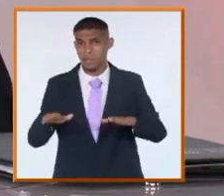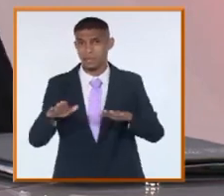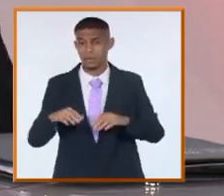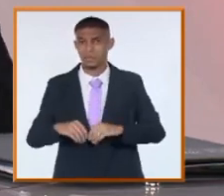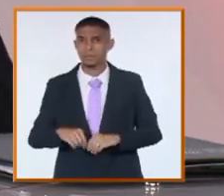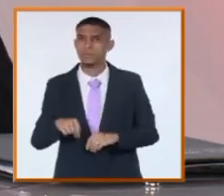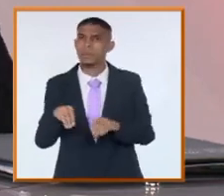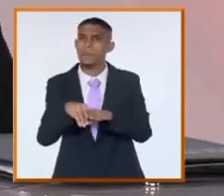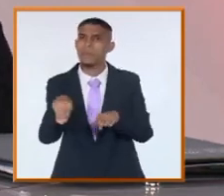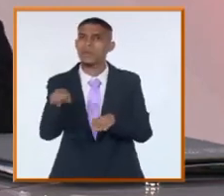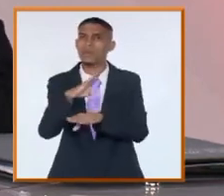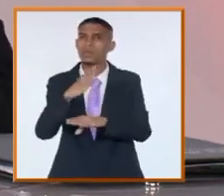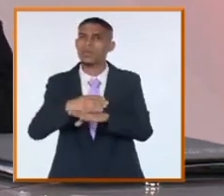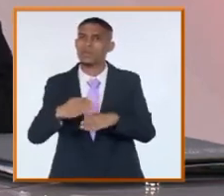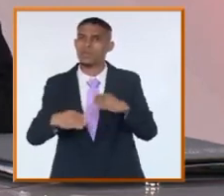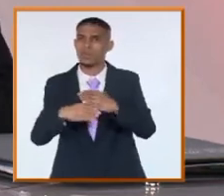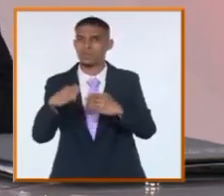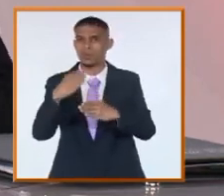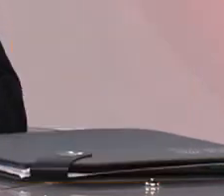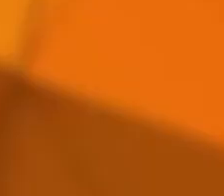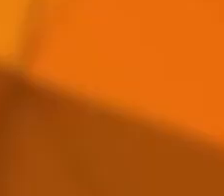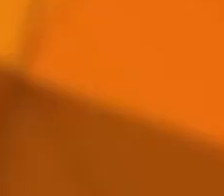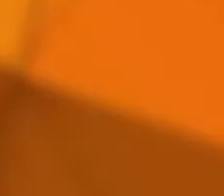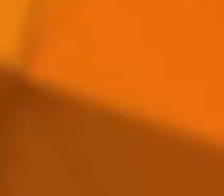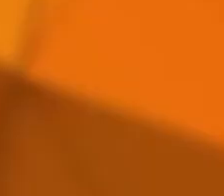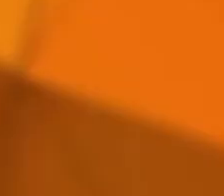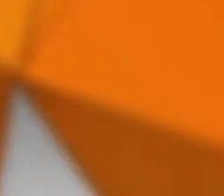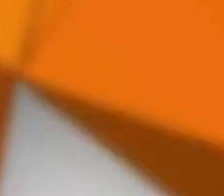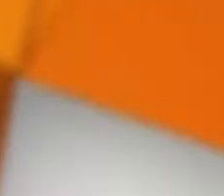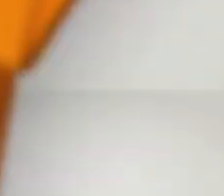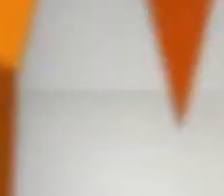con el ministro de la construcción René mesa villafaña